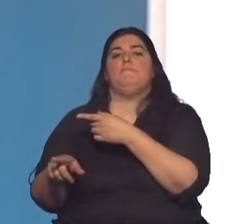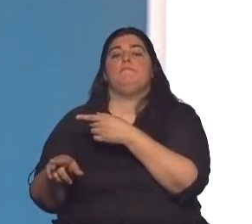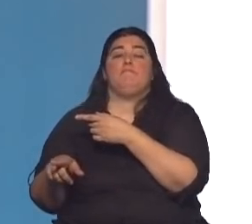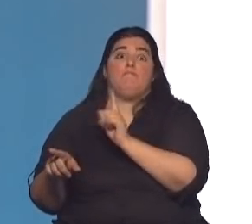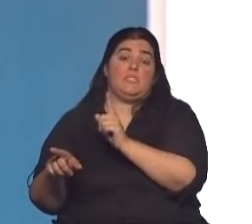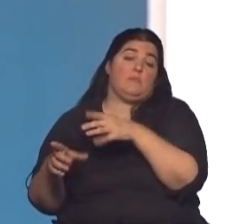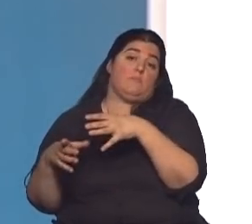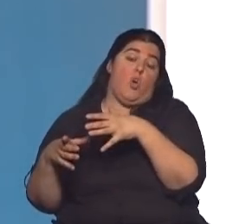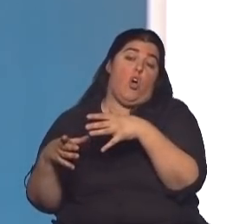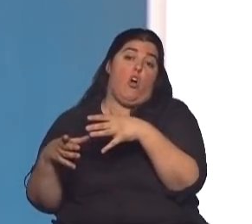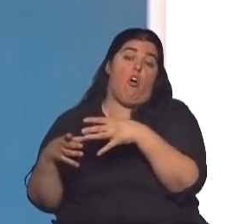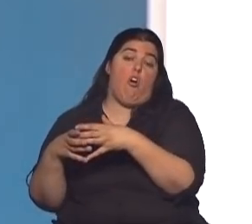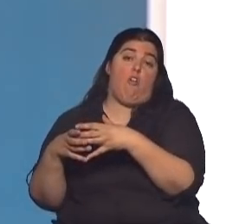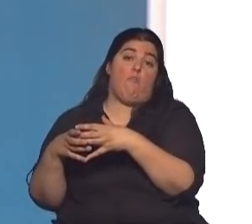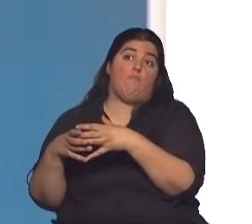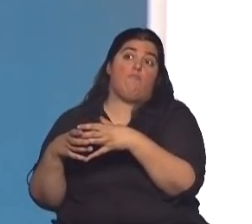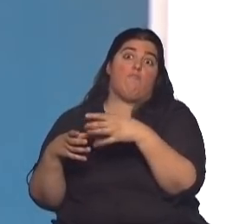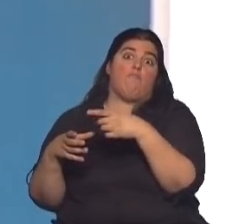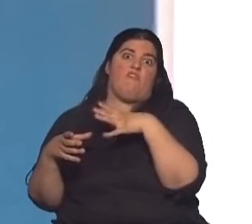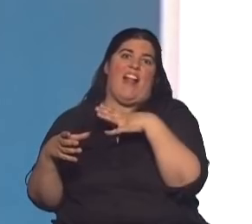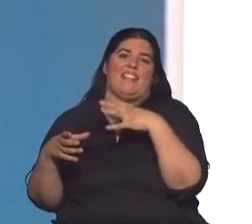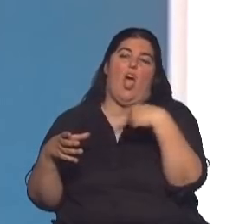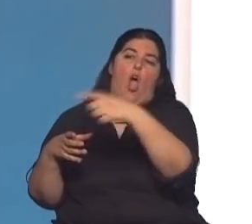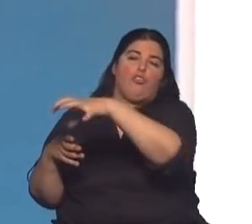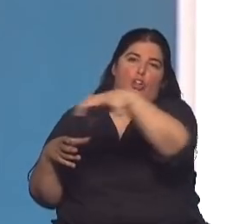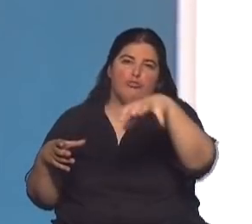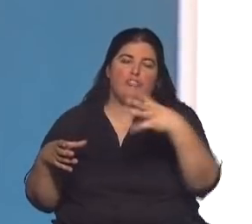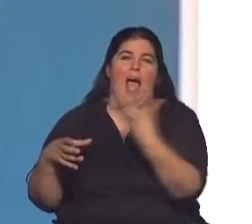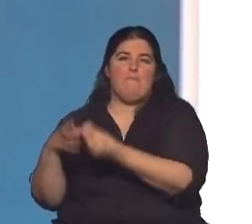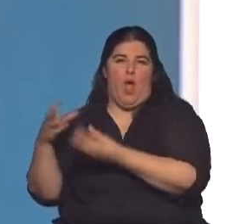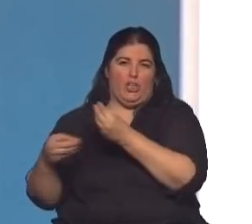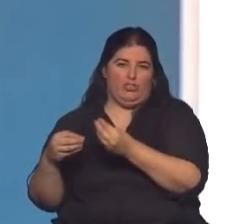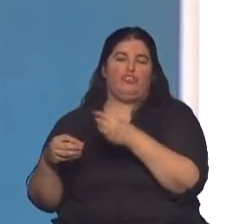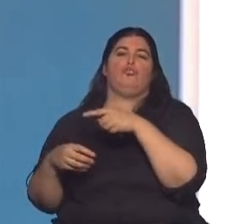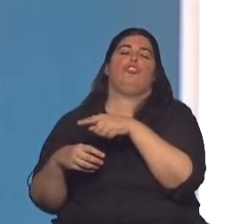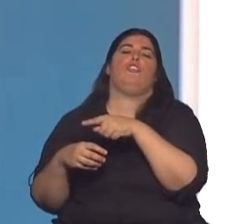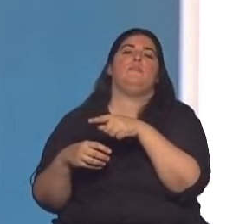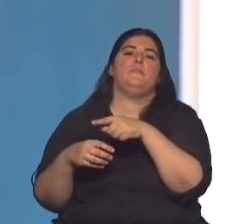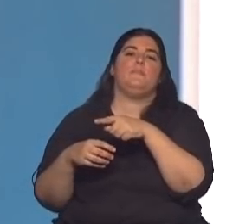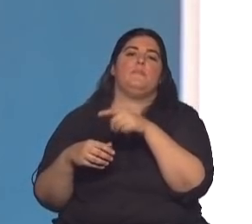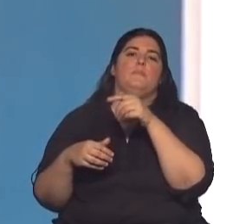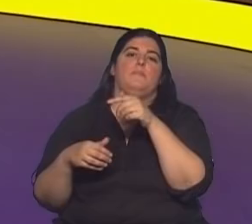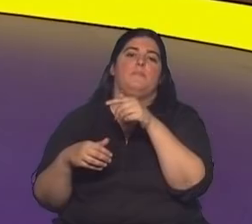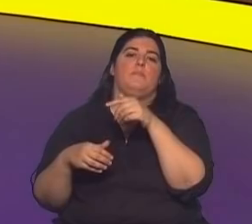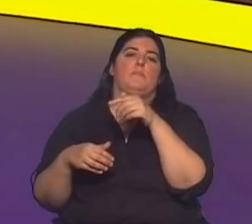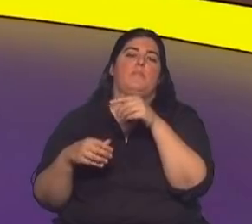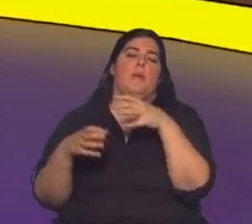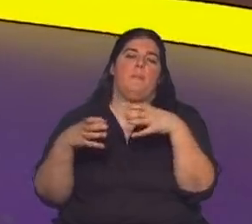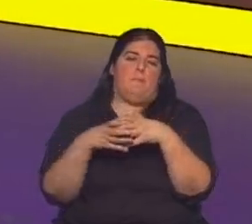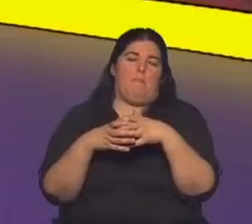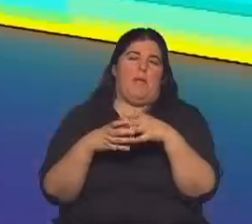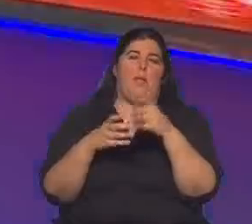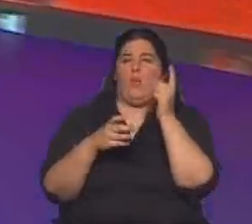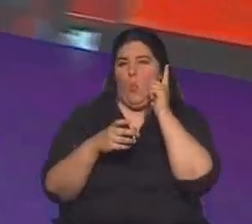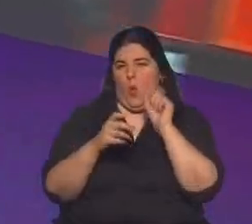vez hay que ver si logra conseguirlos en esta última semana, de esa ala más radical del partido, que es la de Perú Libre.